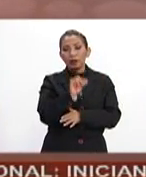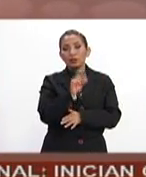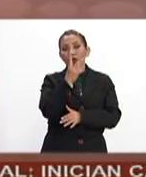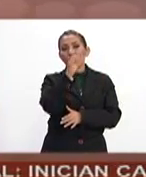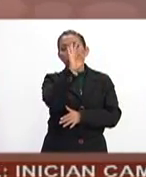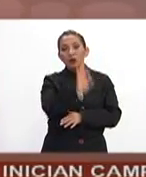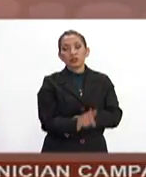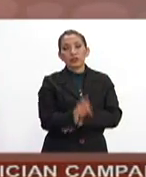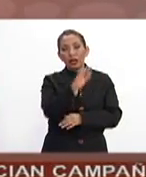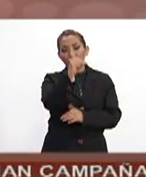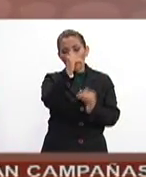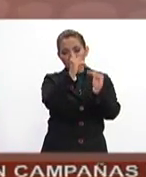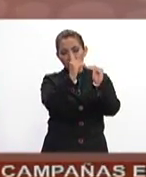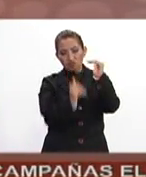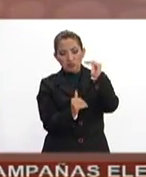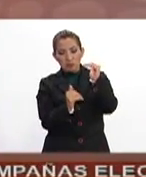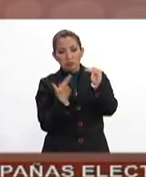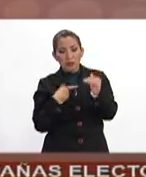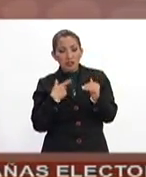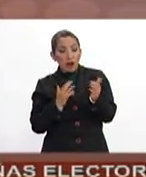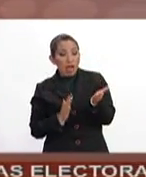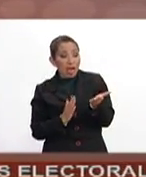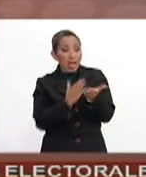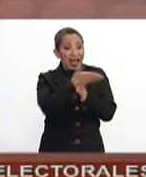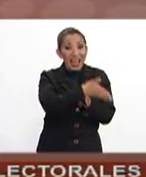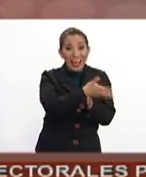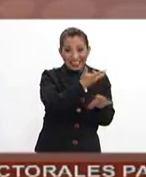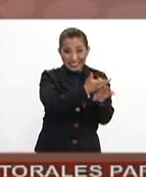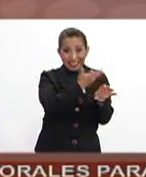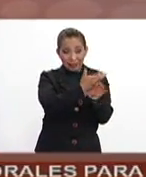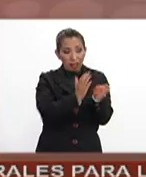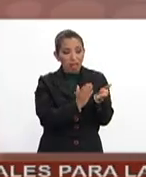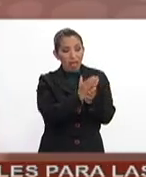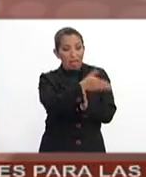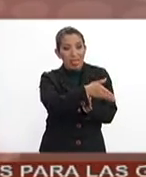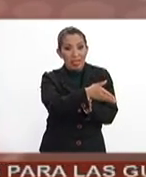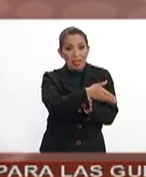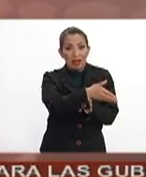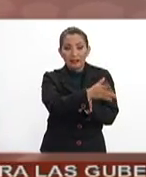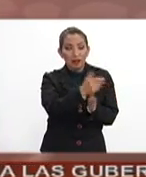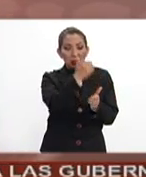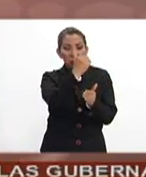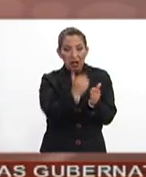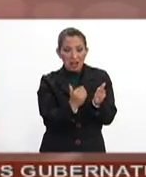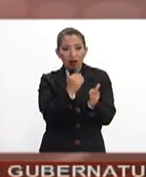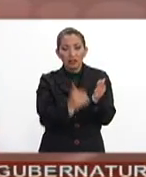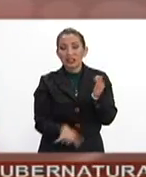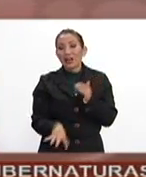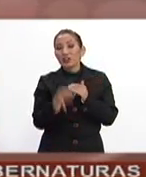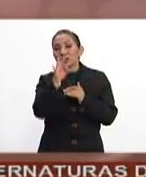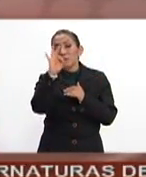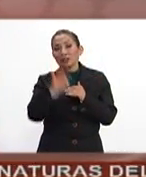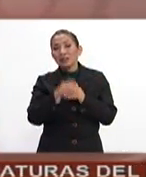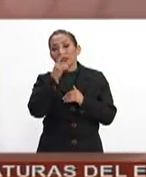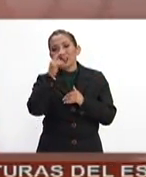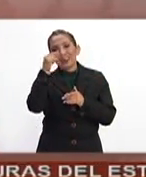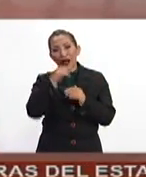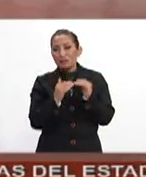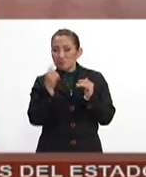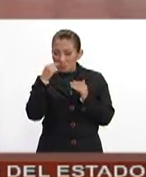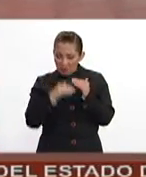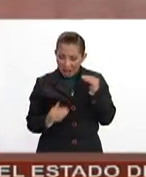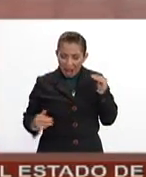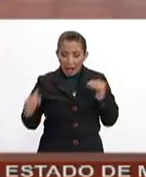42% cree que va a disminuir el paso de indocumentados, 14% incluso cree que va a